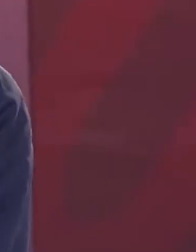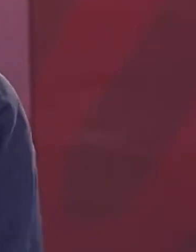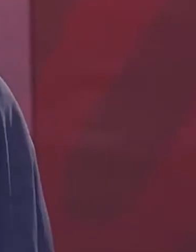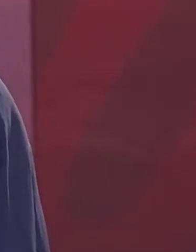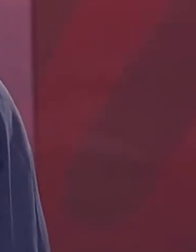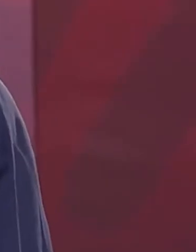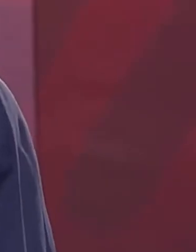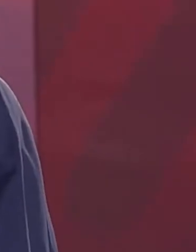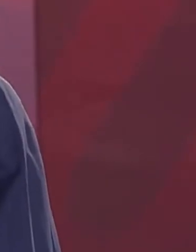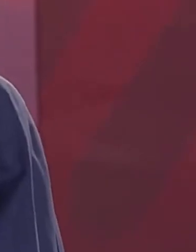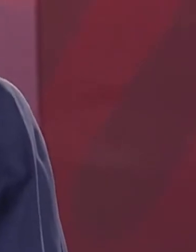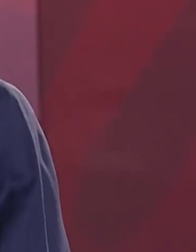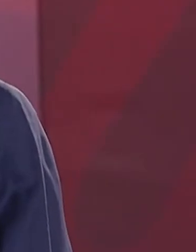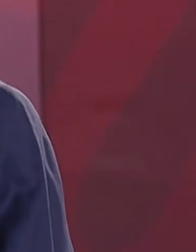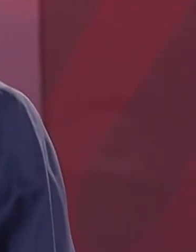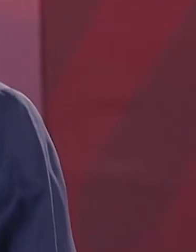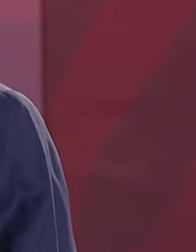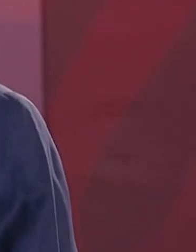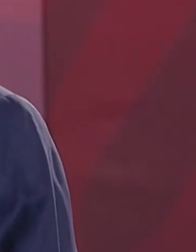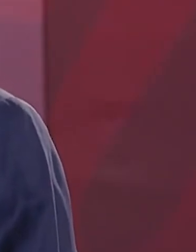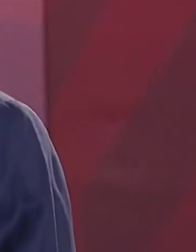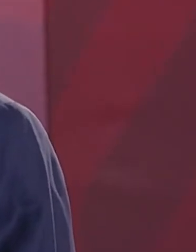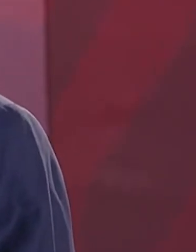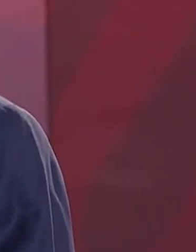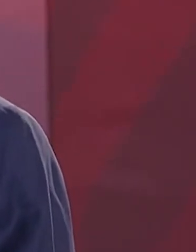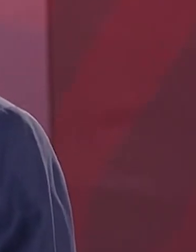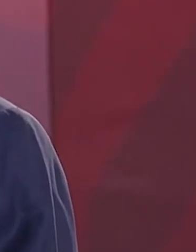no hay dedazo.